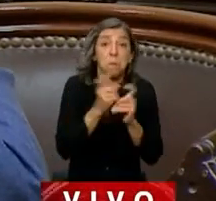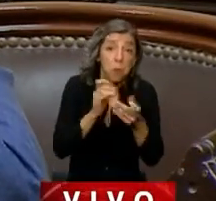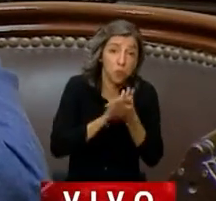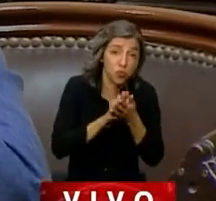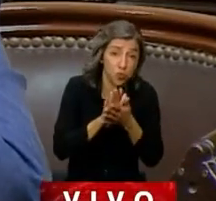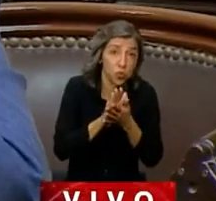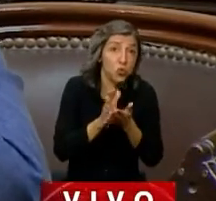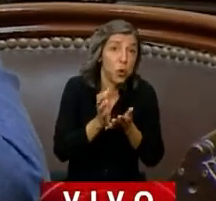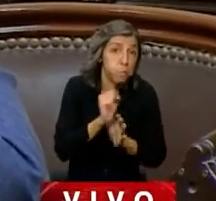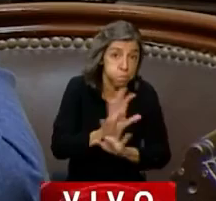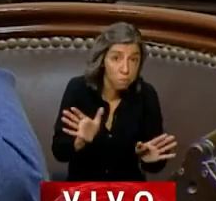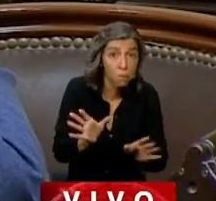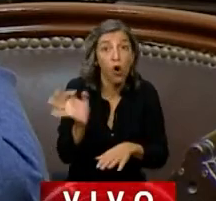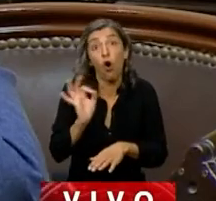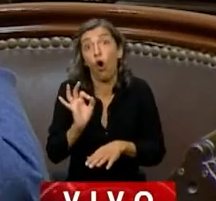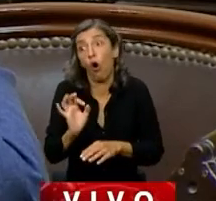porque las cosas se empeoraron.